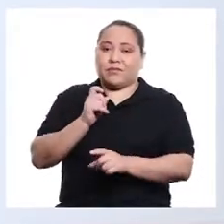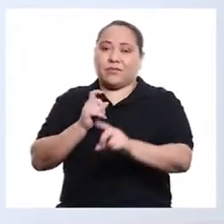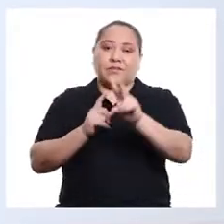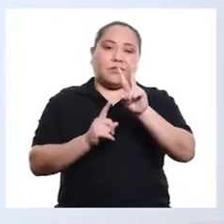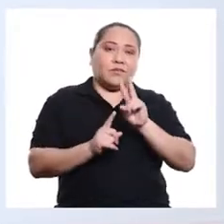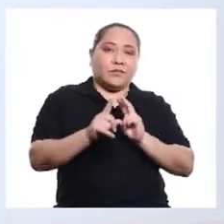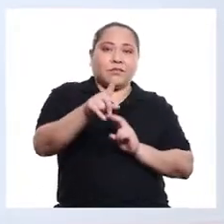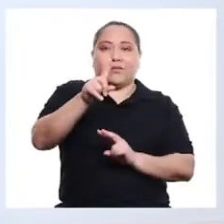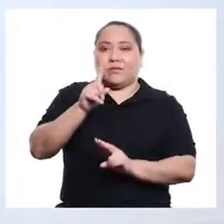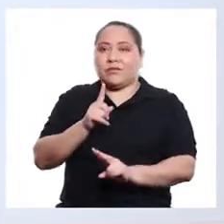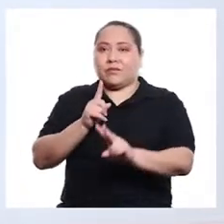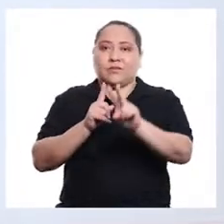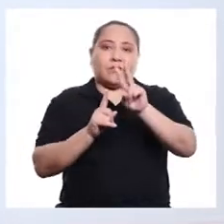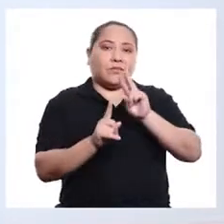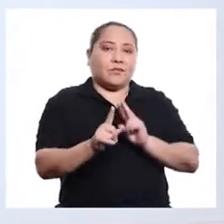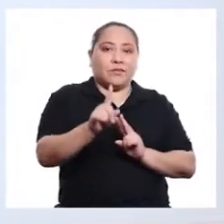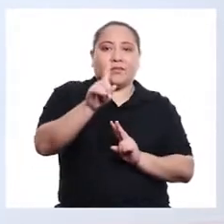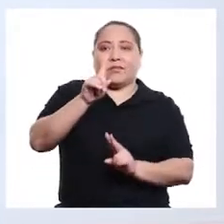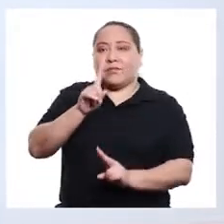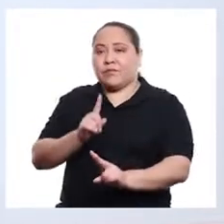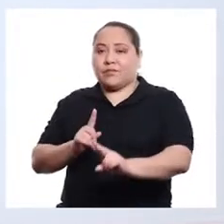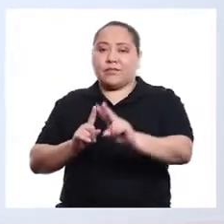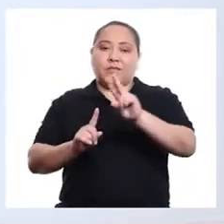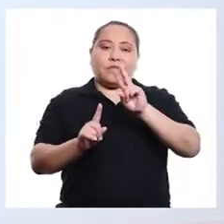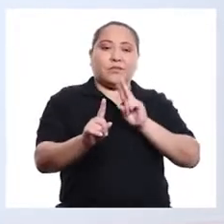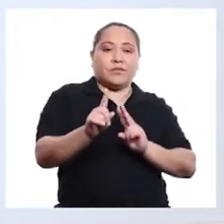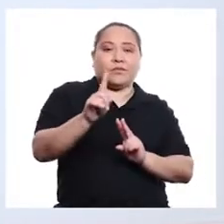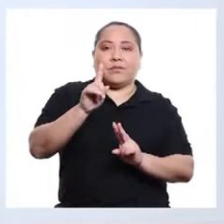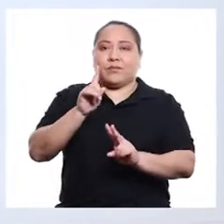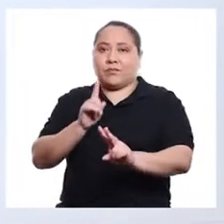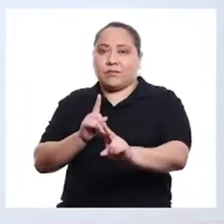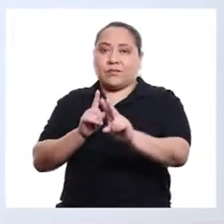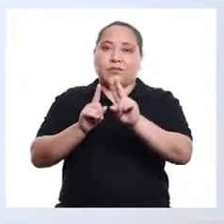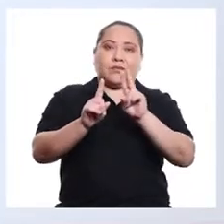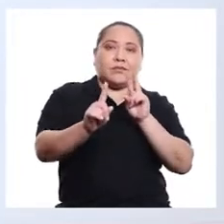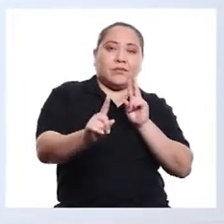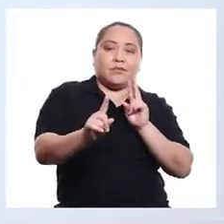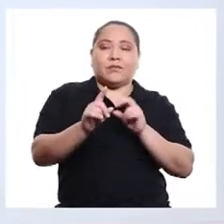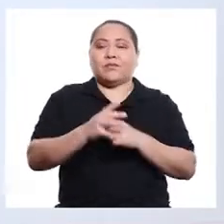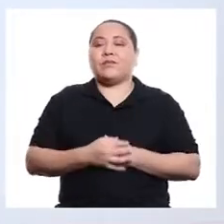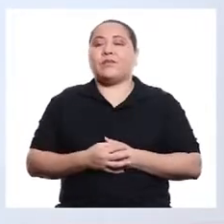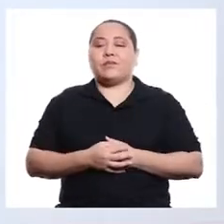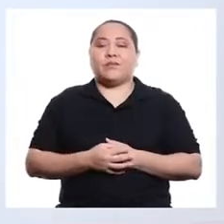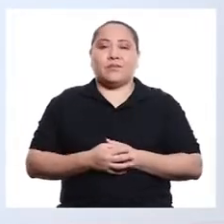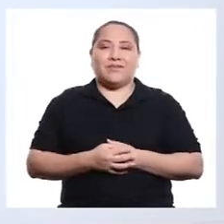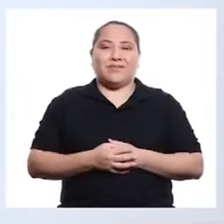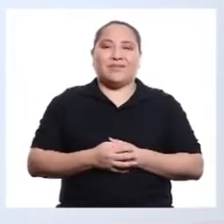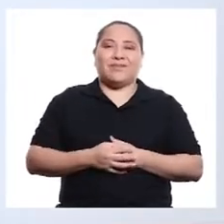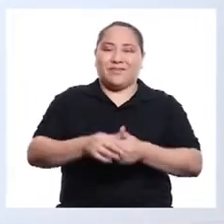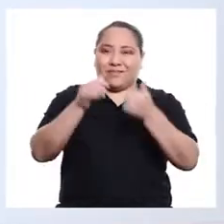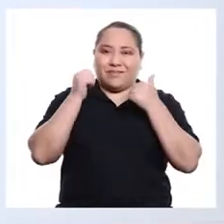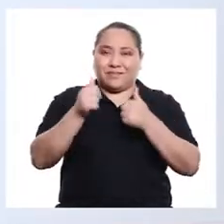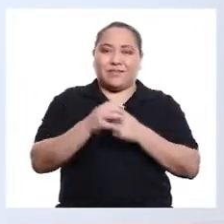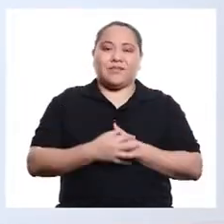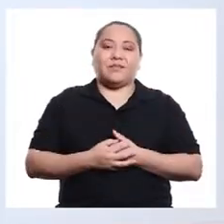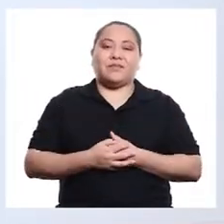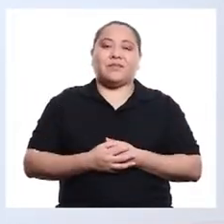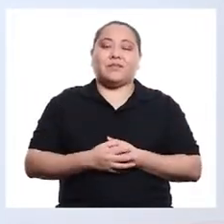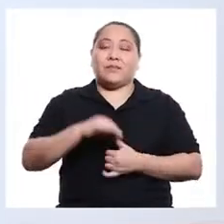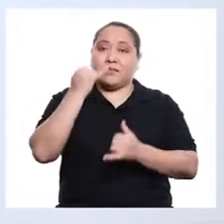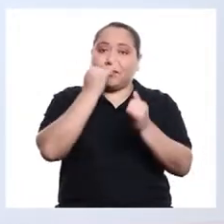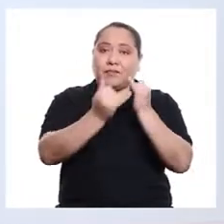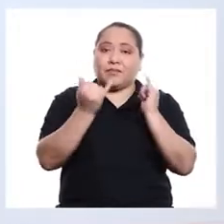vamos, y 1, 2, 1, 2, 1, 2, 1, 2, muy